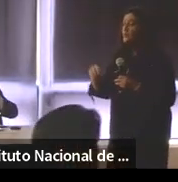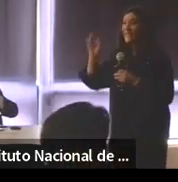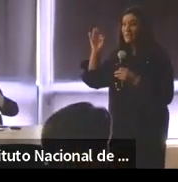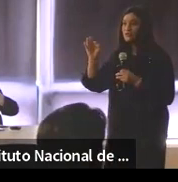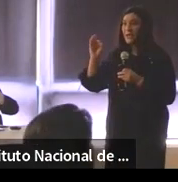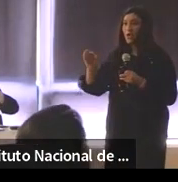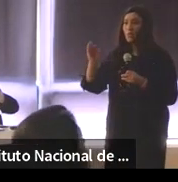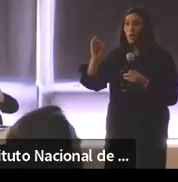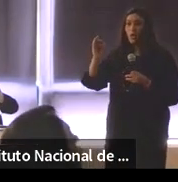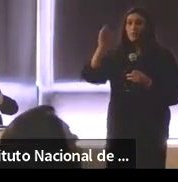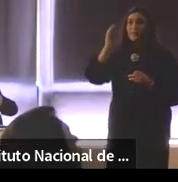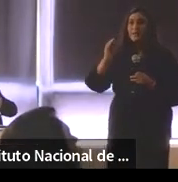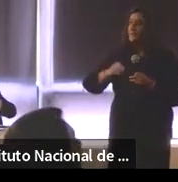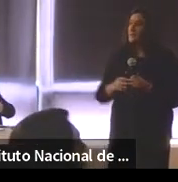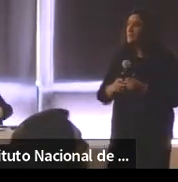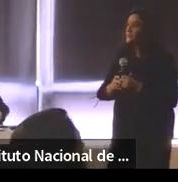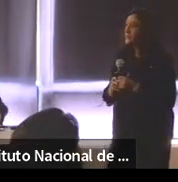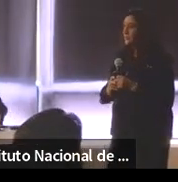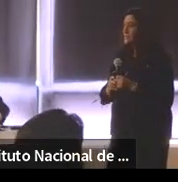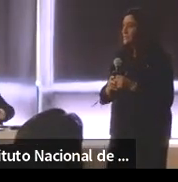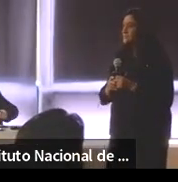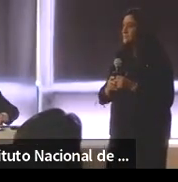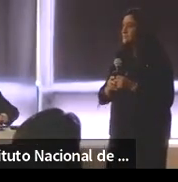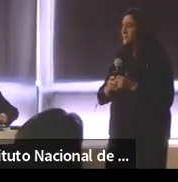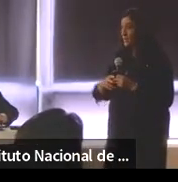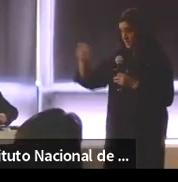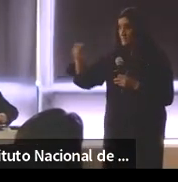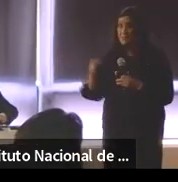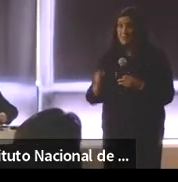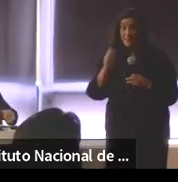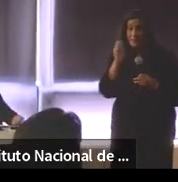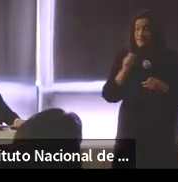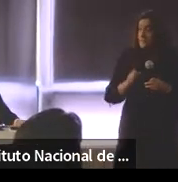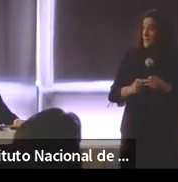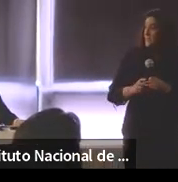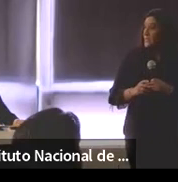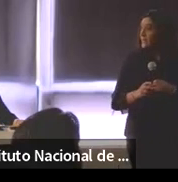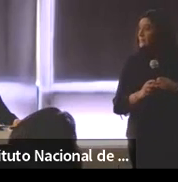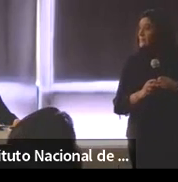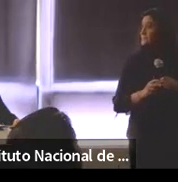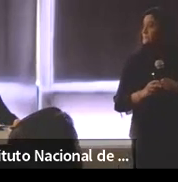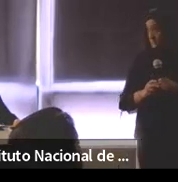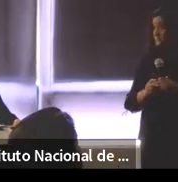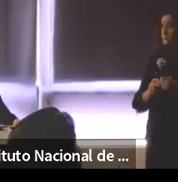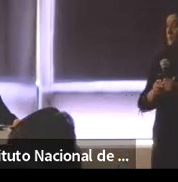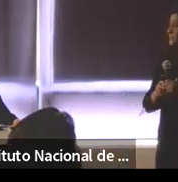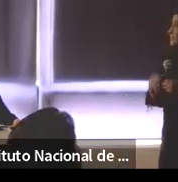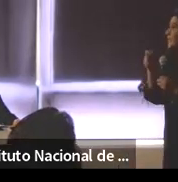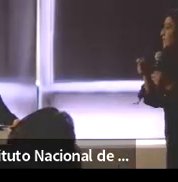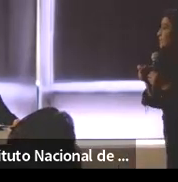operativo que no sé cómo obtiene mi teléfono celular me escriben a las tres de la mañana